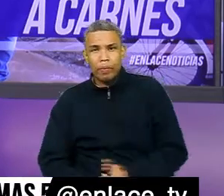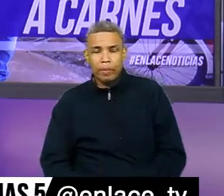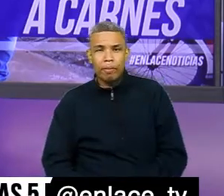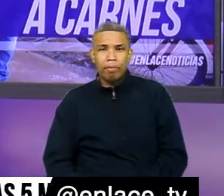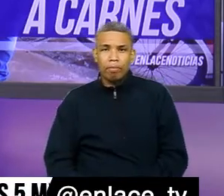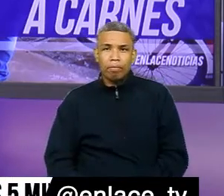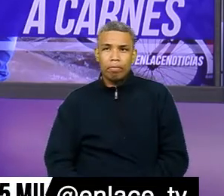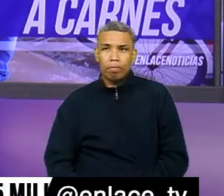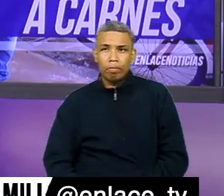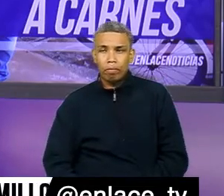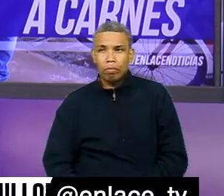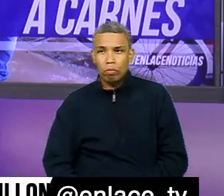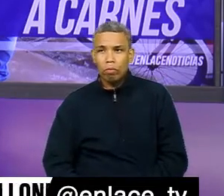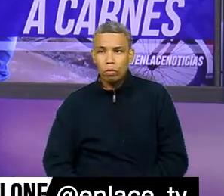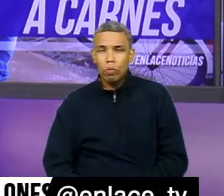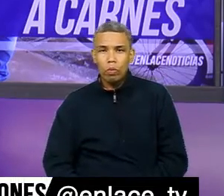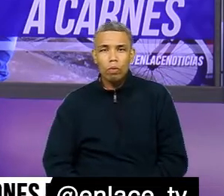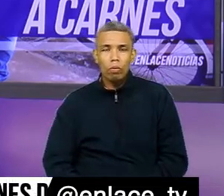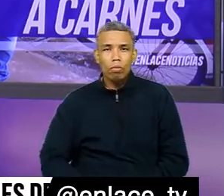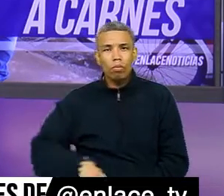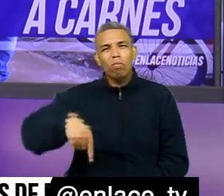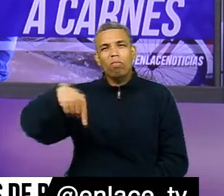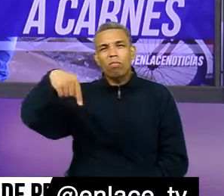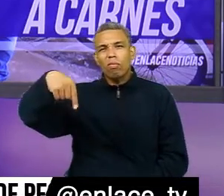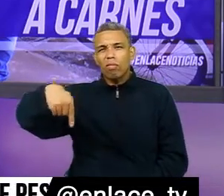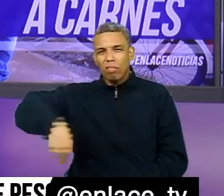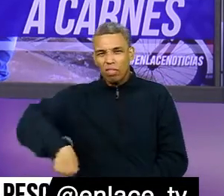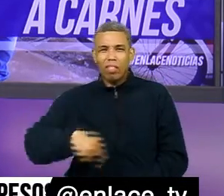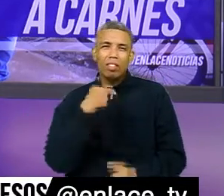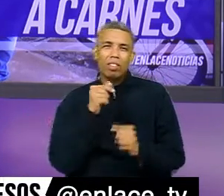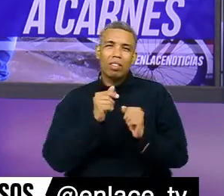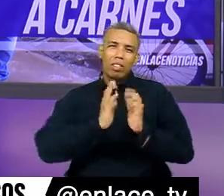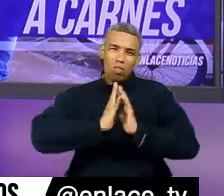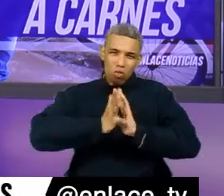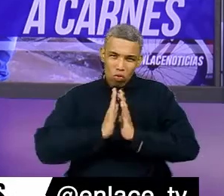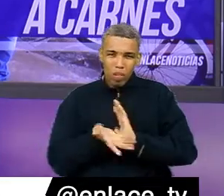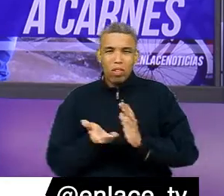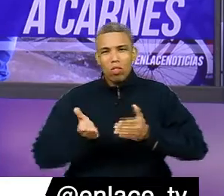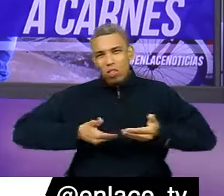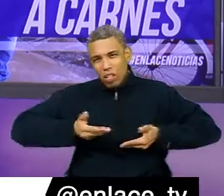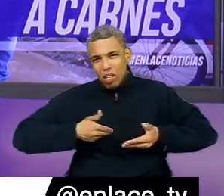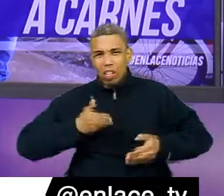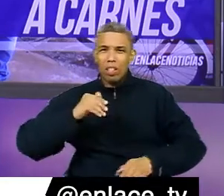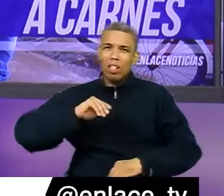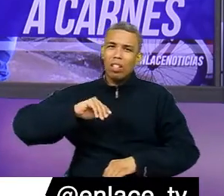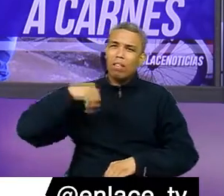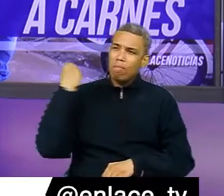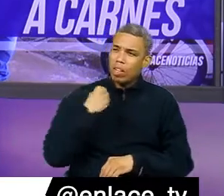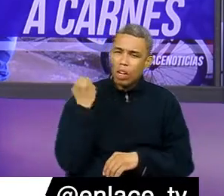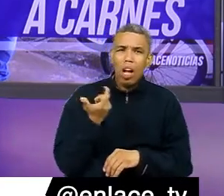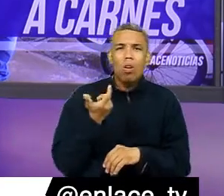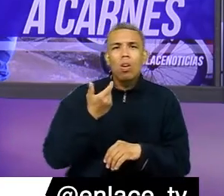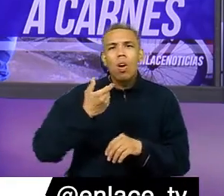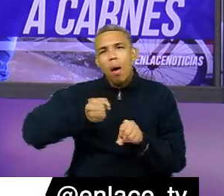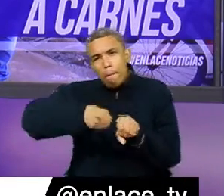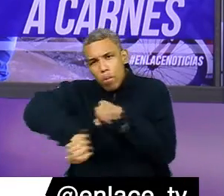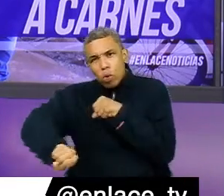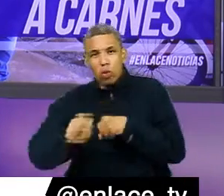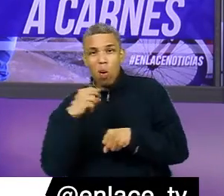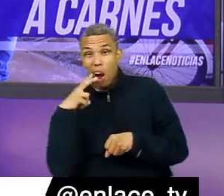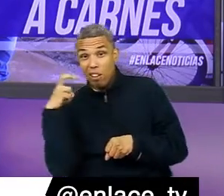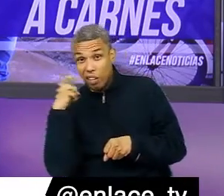control a alimentos y expendios de carnes, pollo y cerdo en tiendas y supermercados de la ciudad. Varios han sido los decomisos por